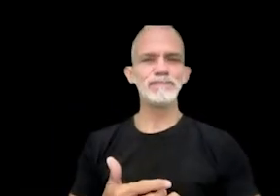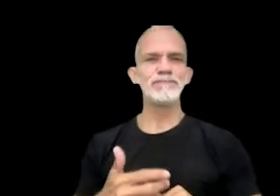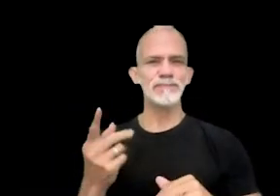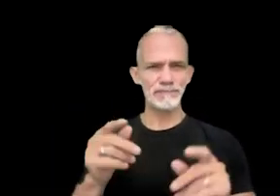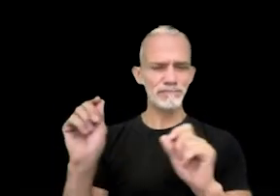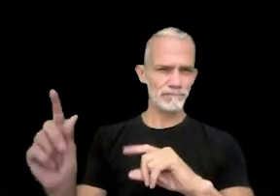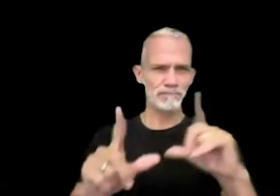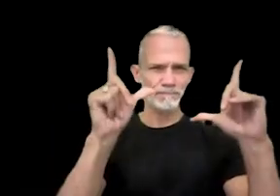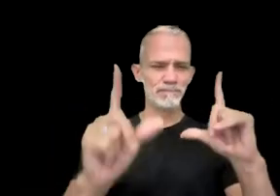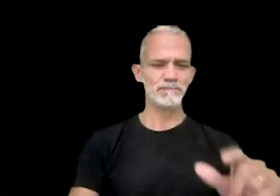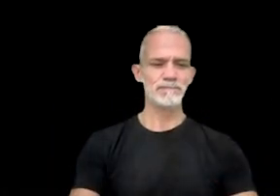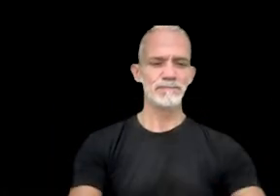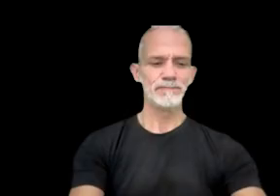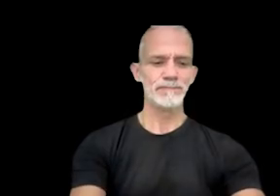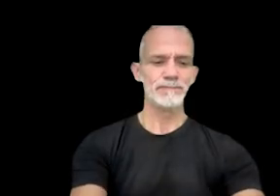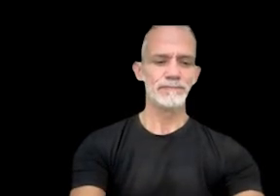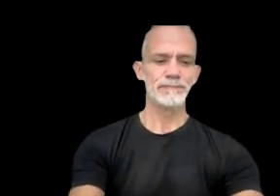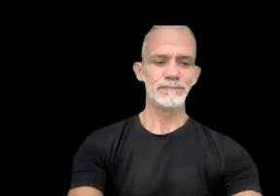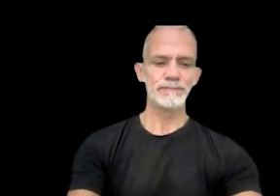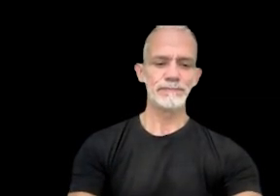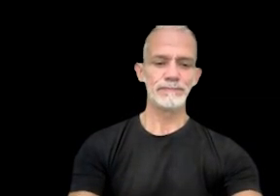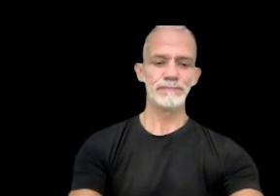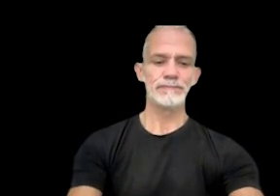próxima página.